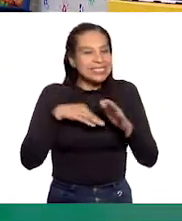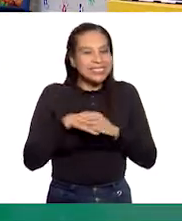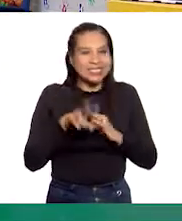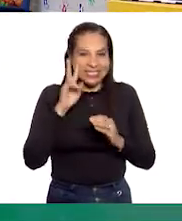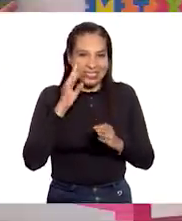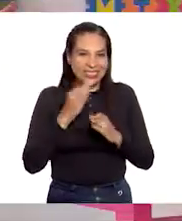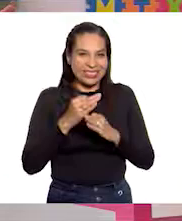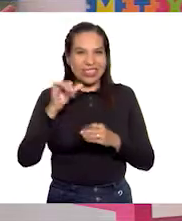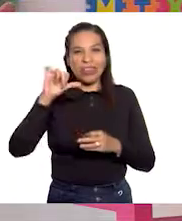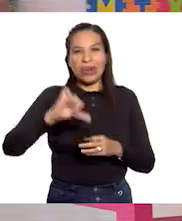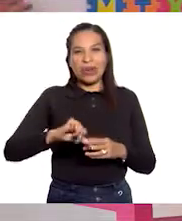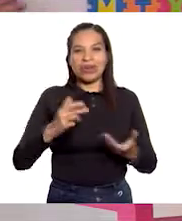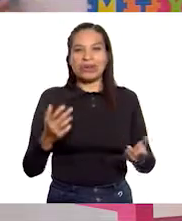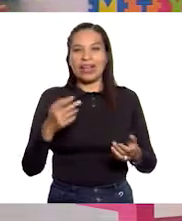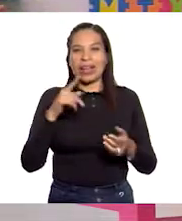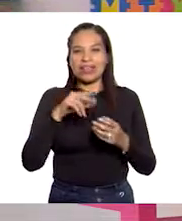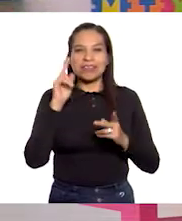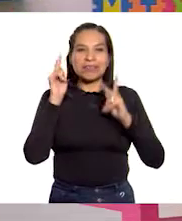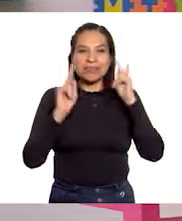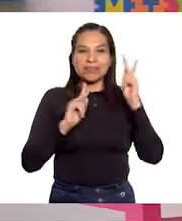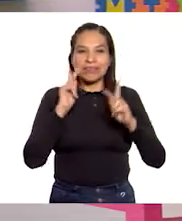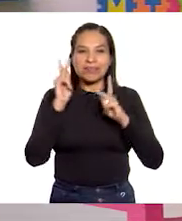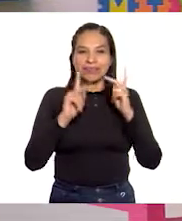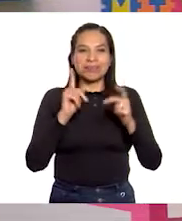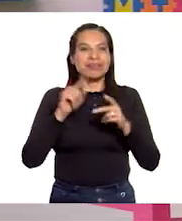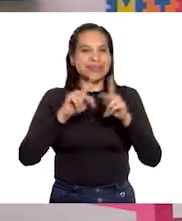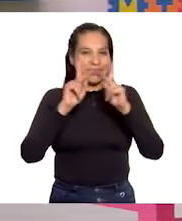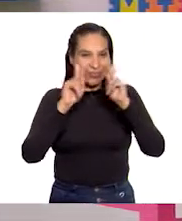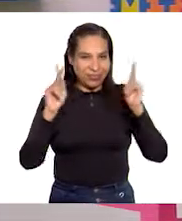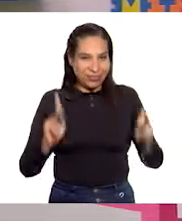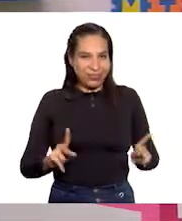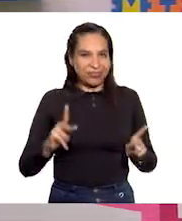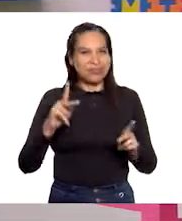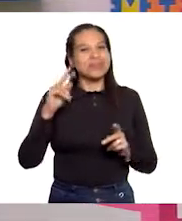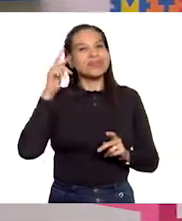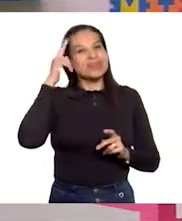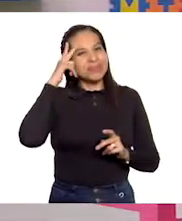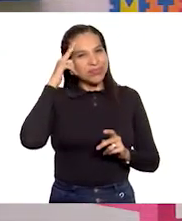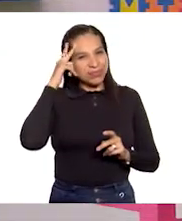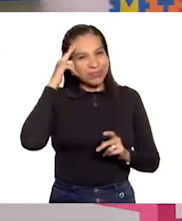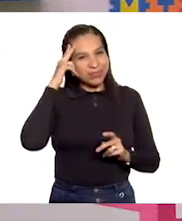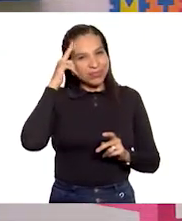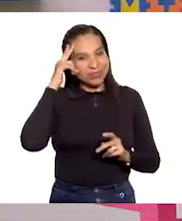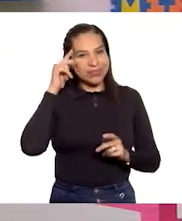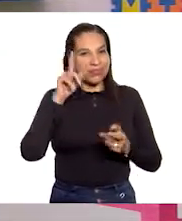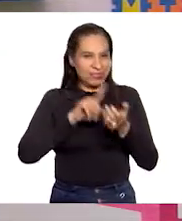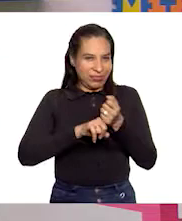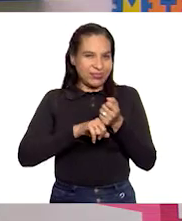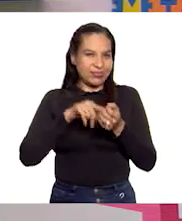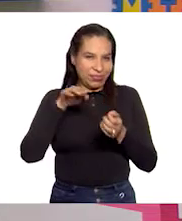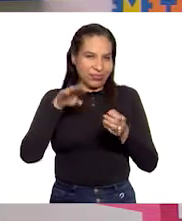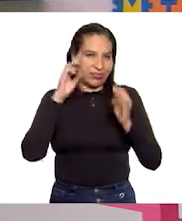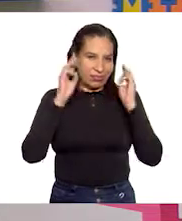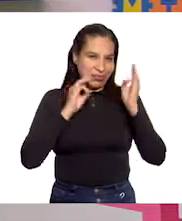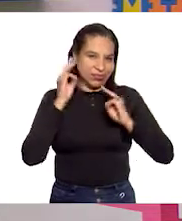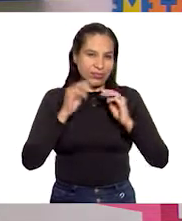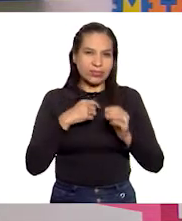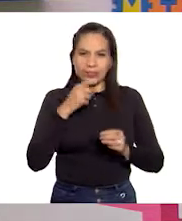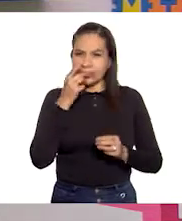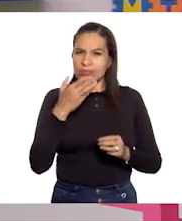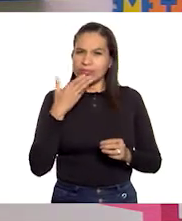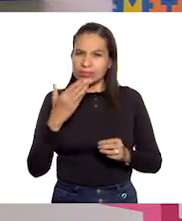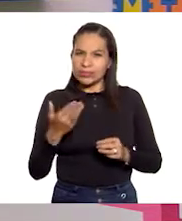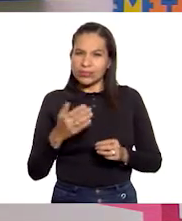como ya lo vimos el día de hoy en nuestra visita al Palacio Museo de Bellas Artes. Lo dije